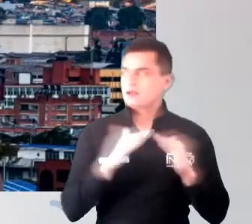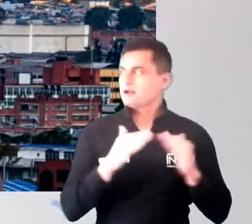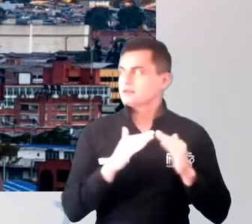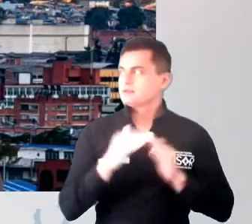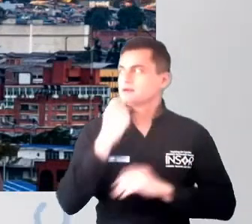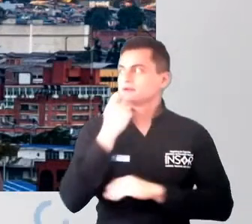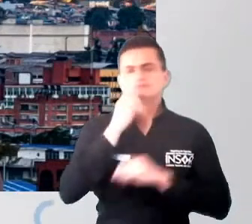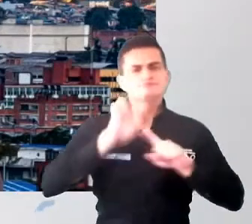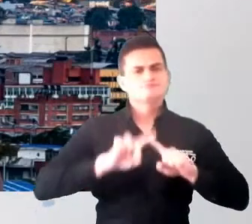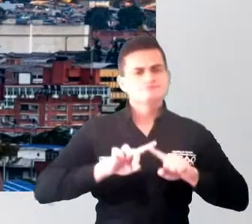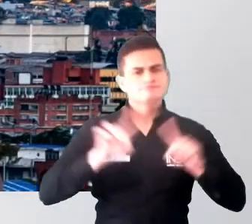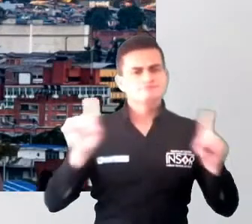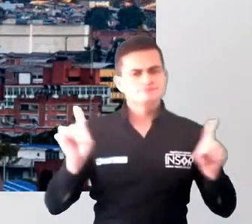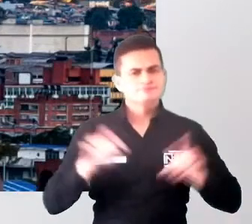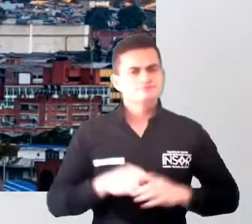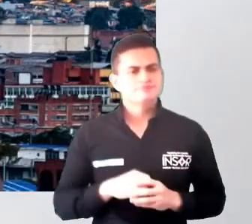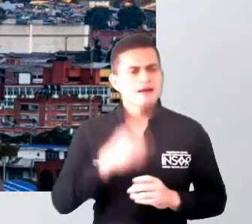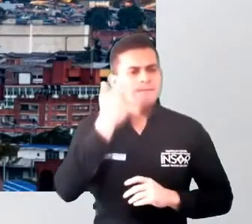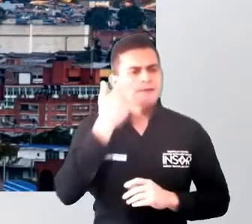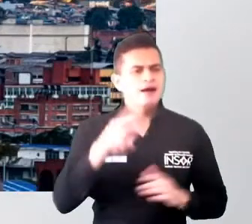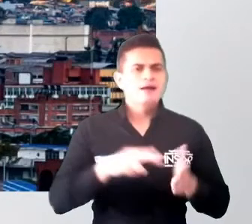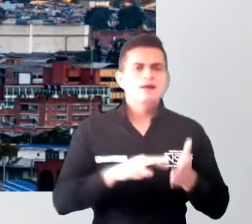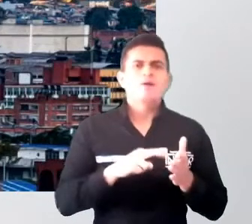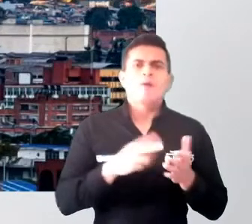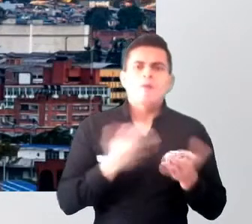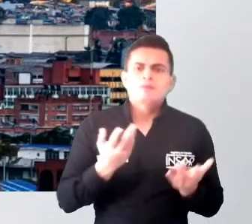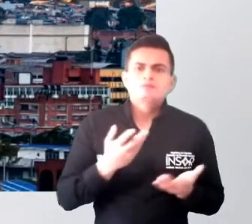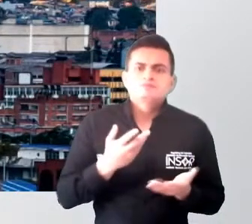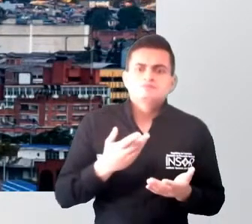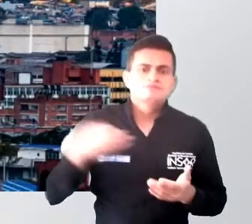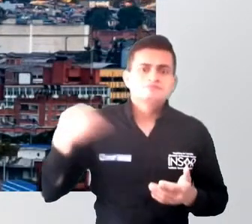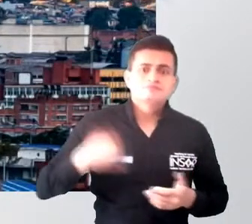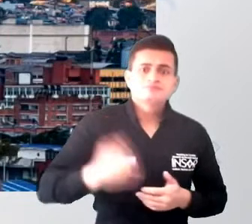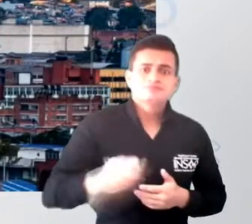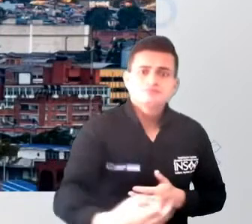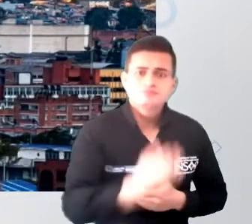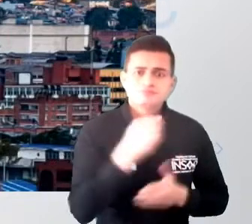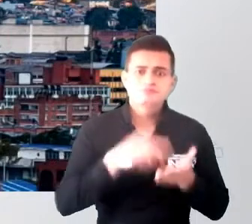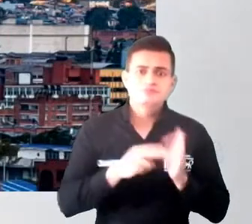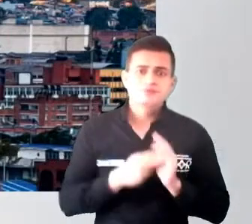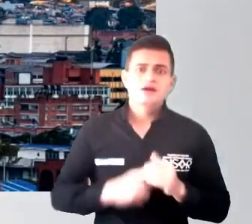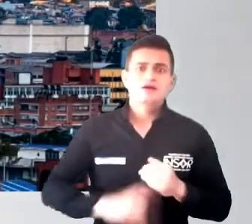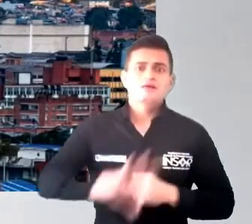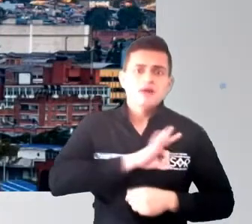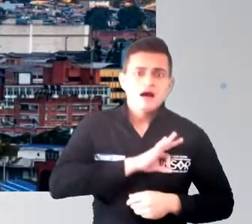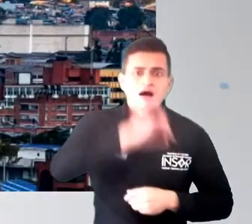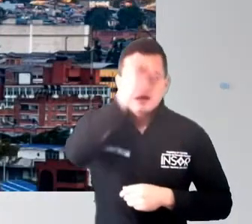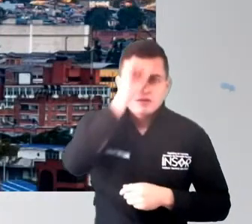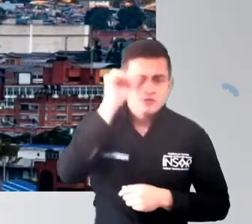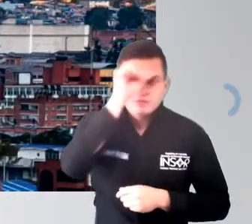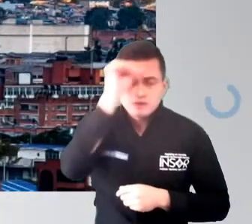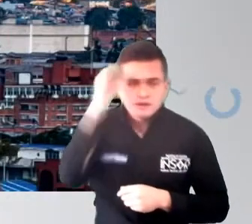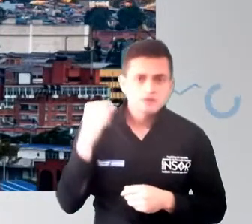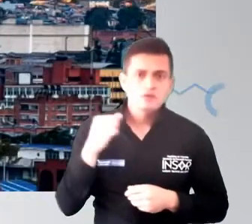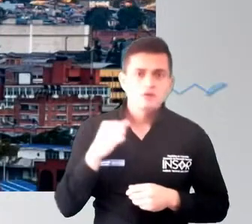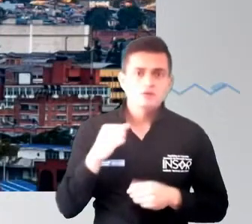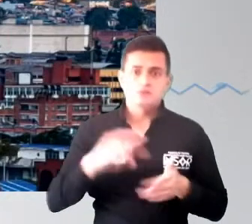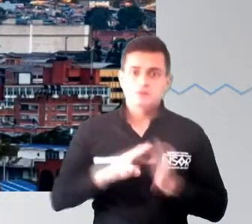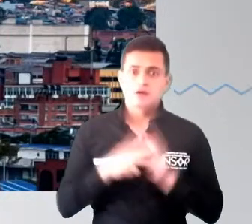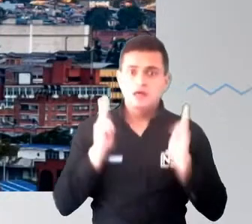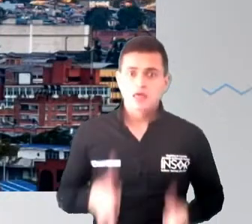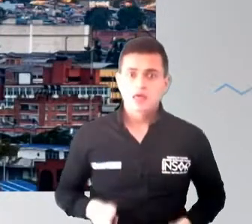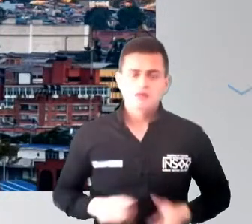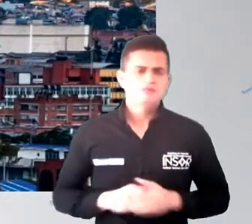que ni los fines de semana son de no aprendizaje y no enseñanza, ni las